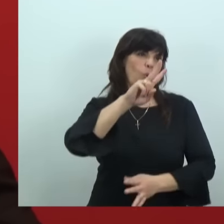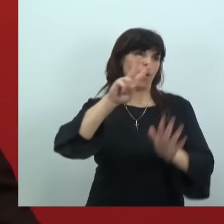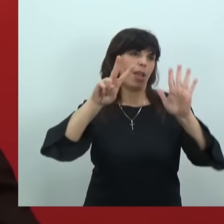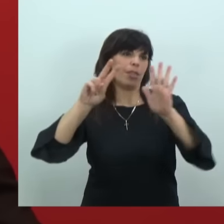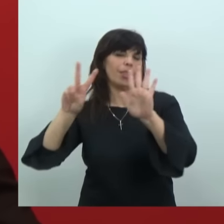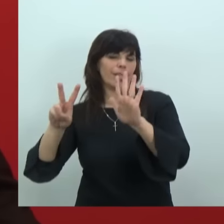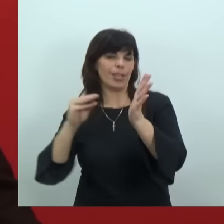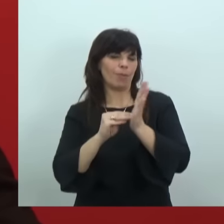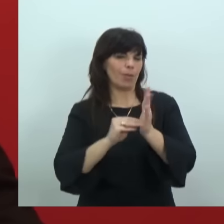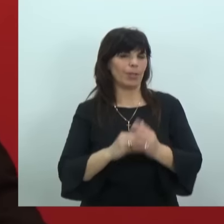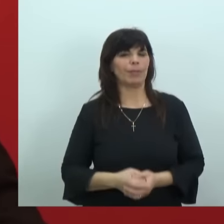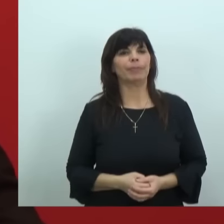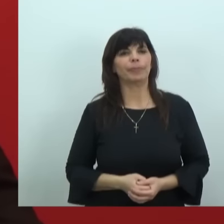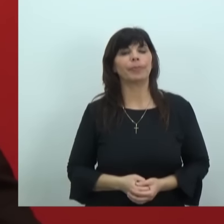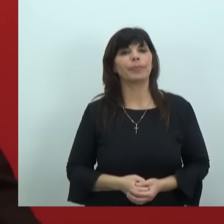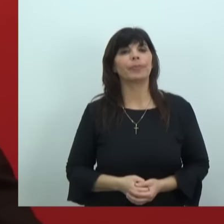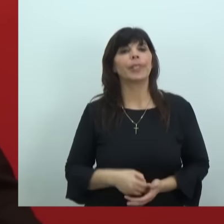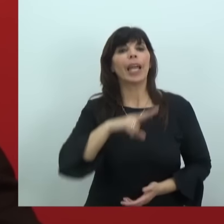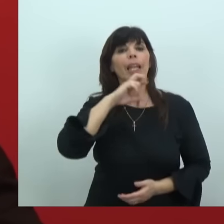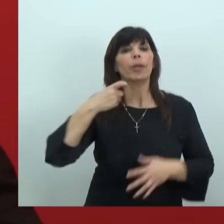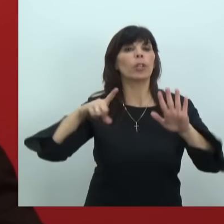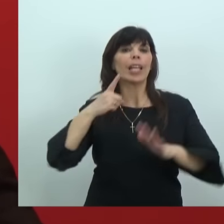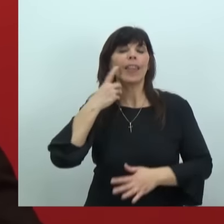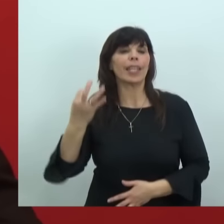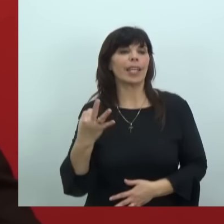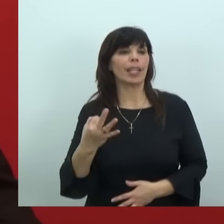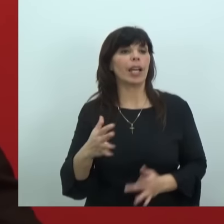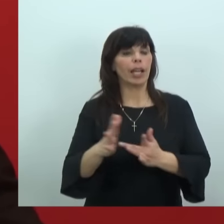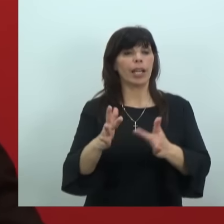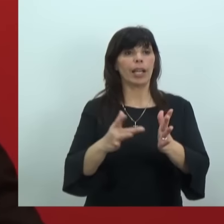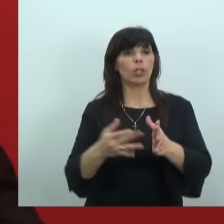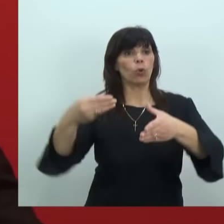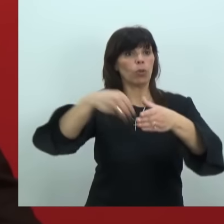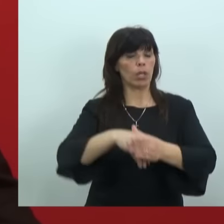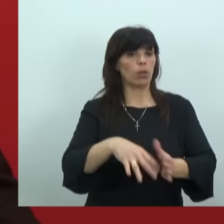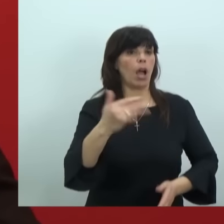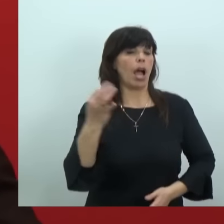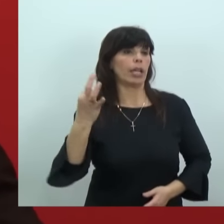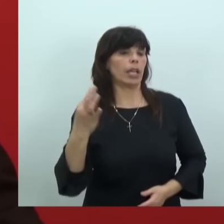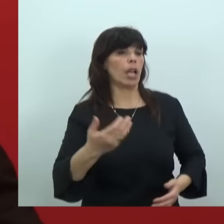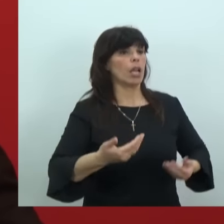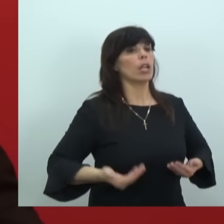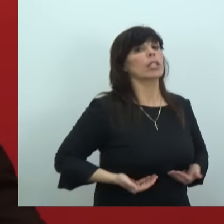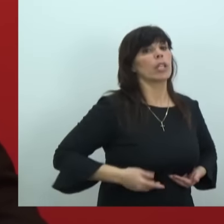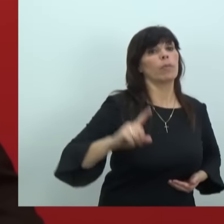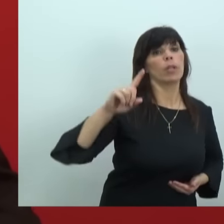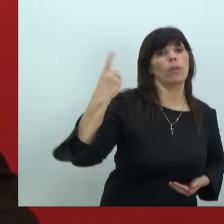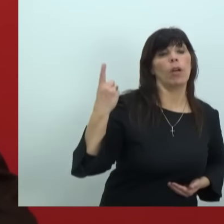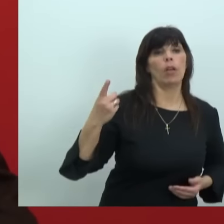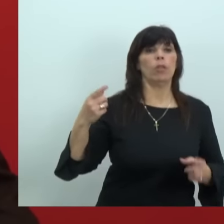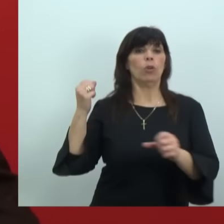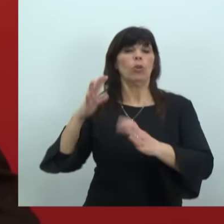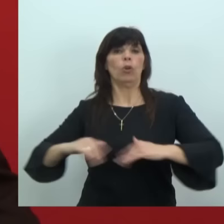6, dice que en Jesucristo hay mejor ministerio, mejor pacto y mejor promesas.